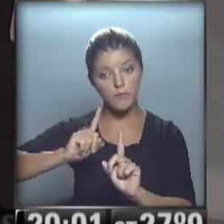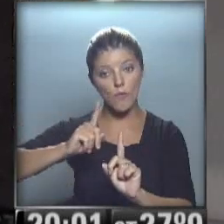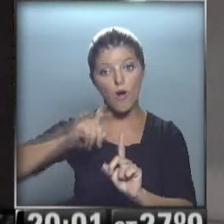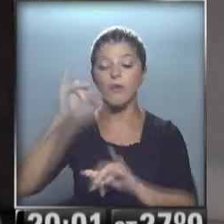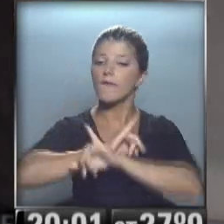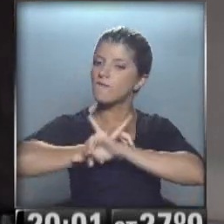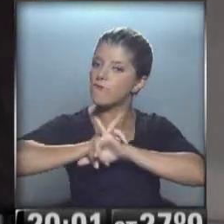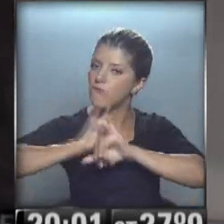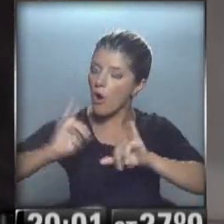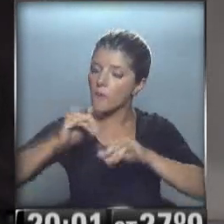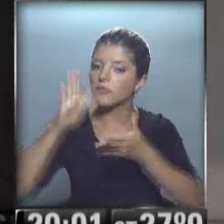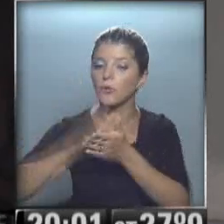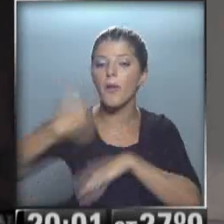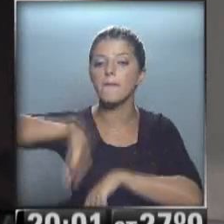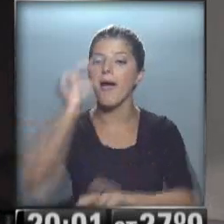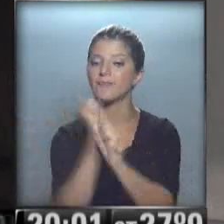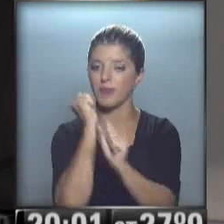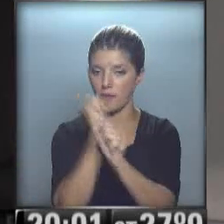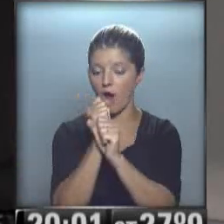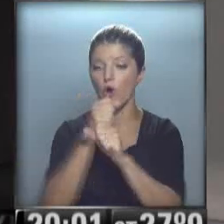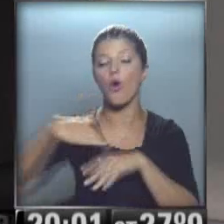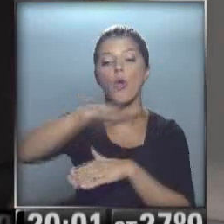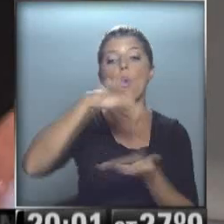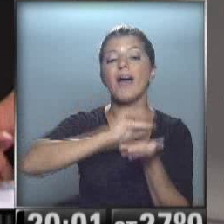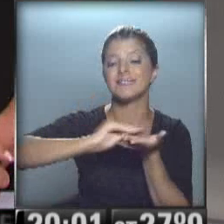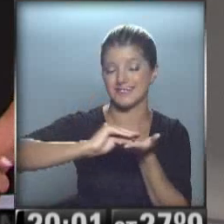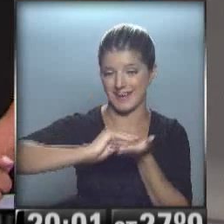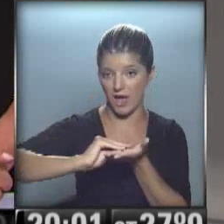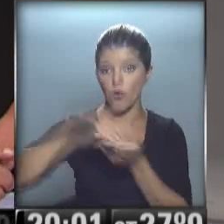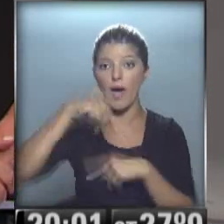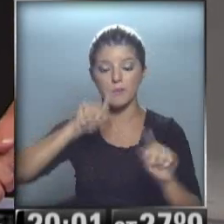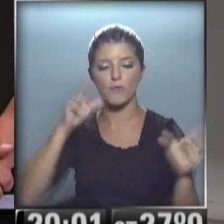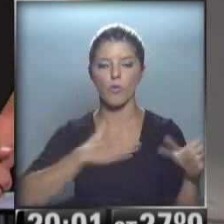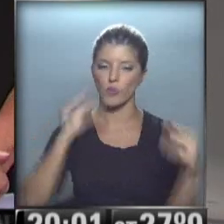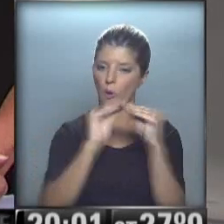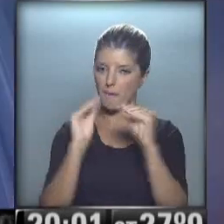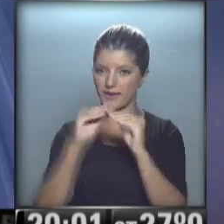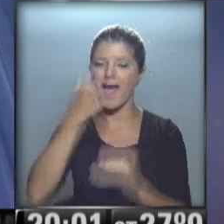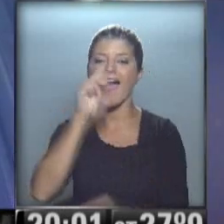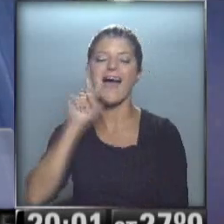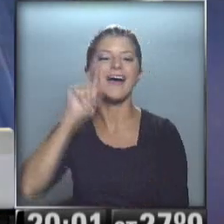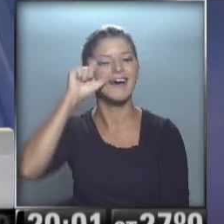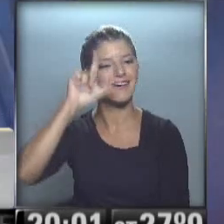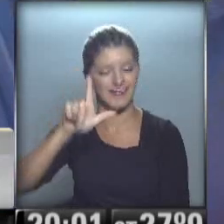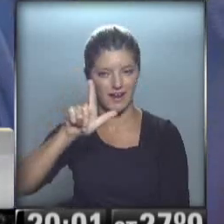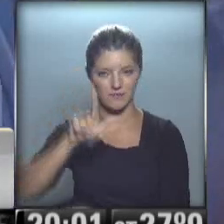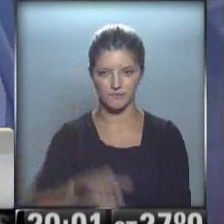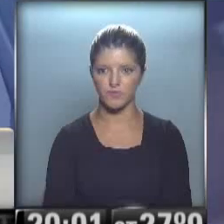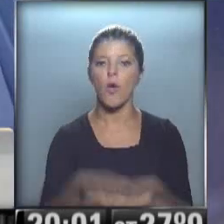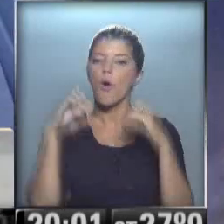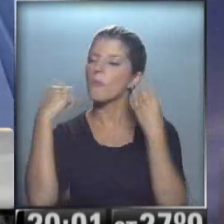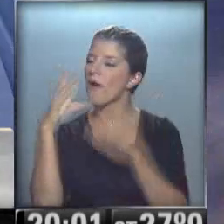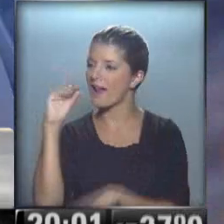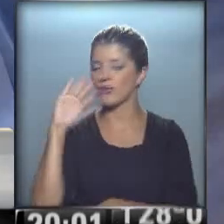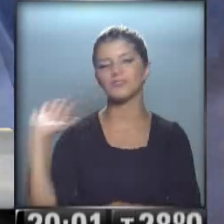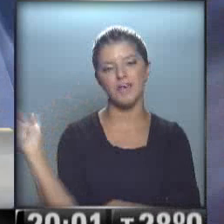un informe de gestión en el Senado de la Nación. Allí está nuestro compañero Ariel Lima. Ariel, buenas noches. Buenas noches,